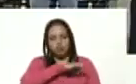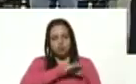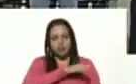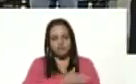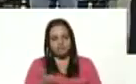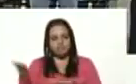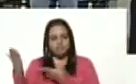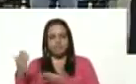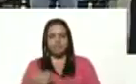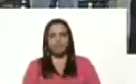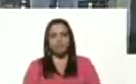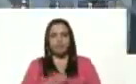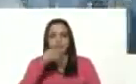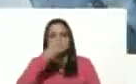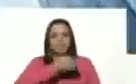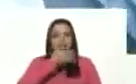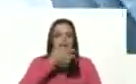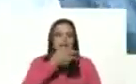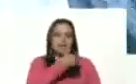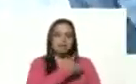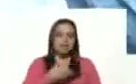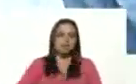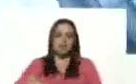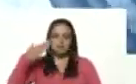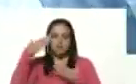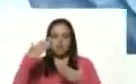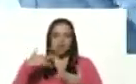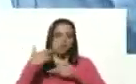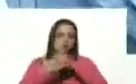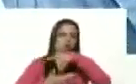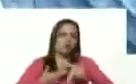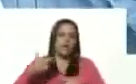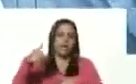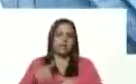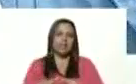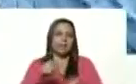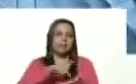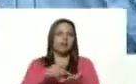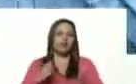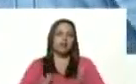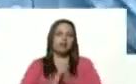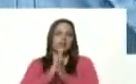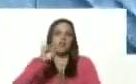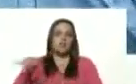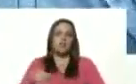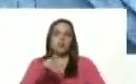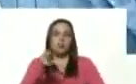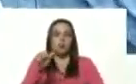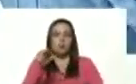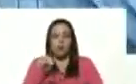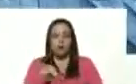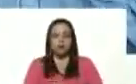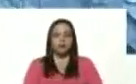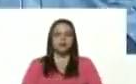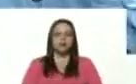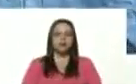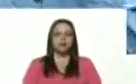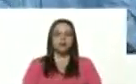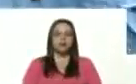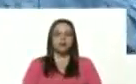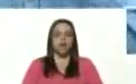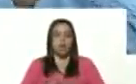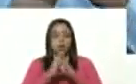tardes, señor presidente. Un saludo revolucionario desde aquí de la parroquia San Juan. Los sanjuaneros y las sanjuaneras nos